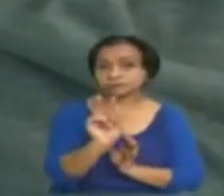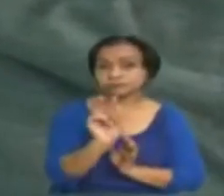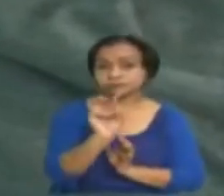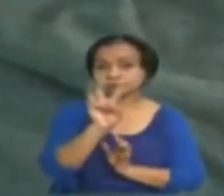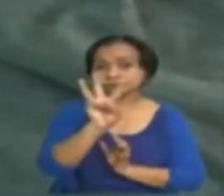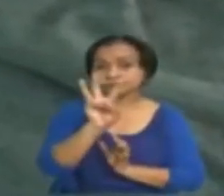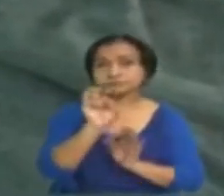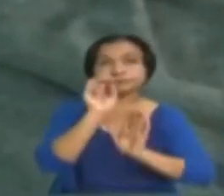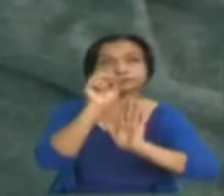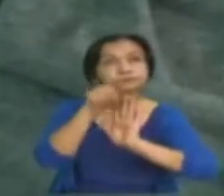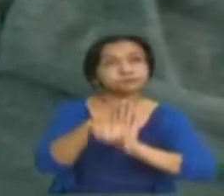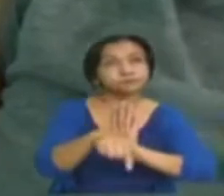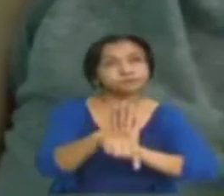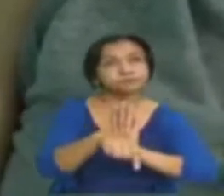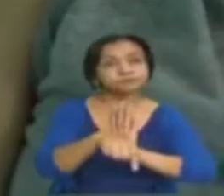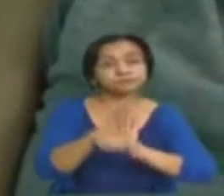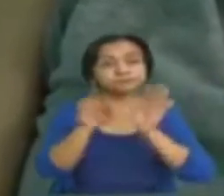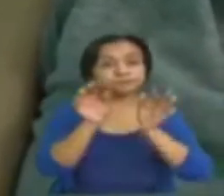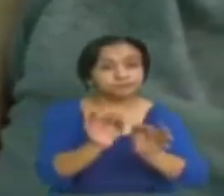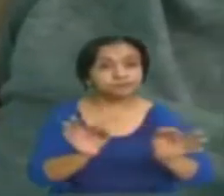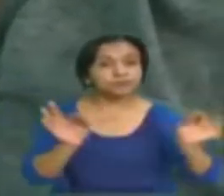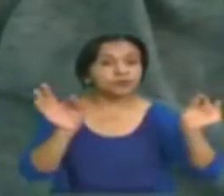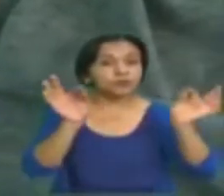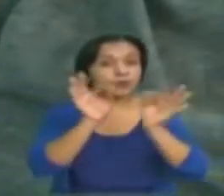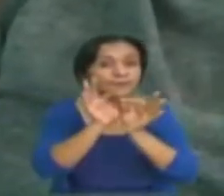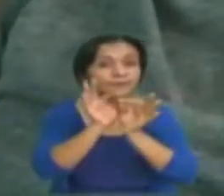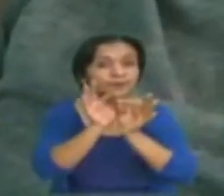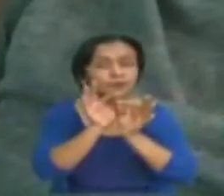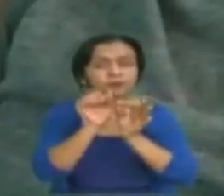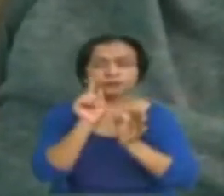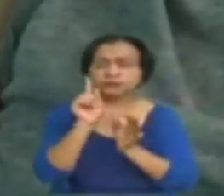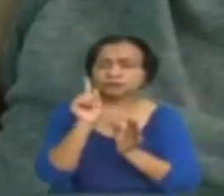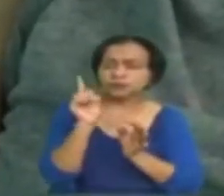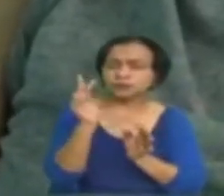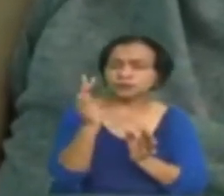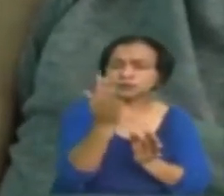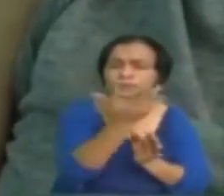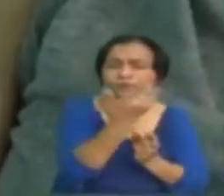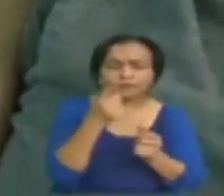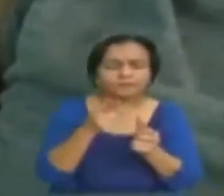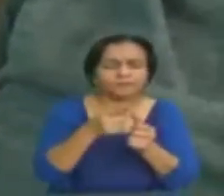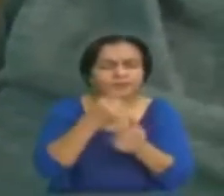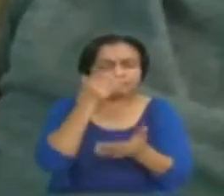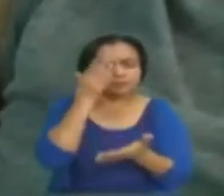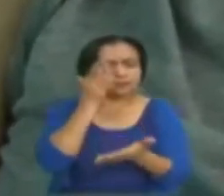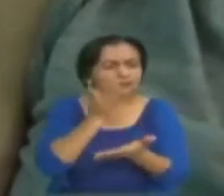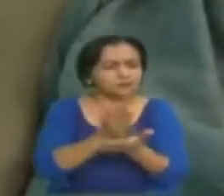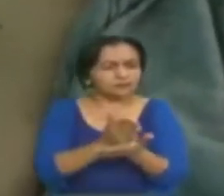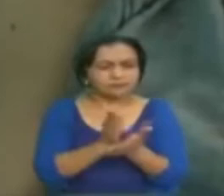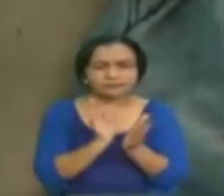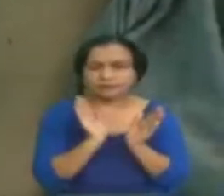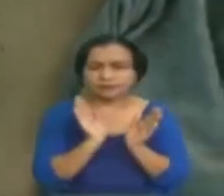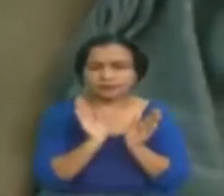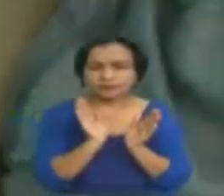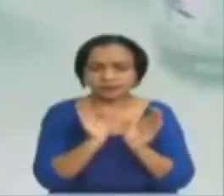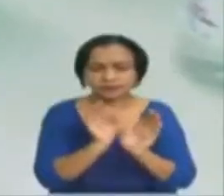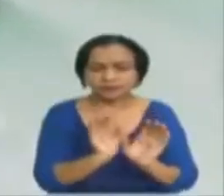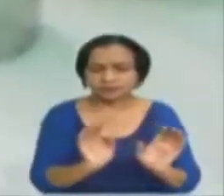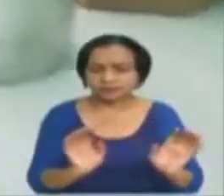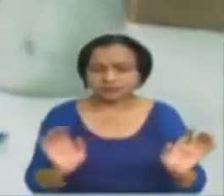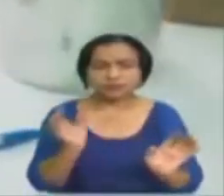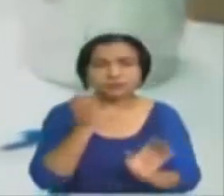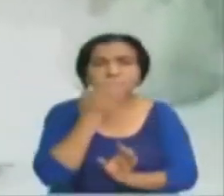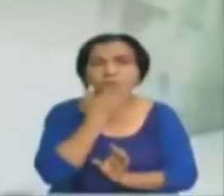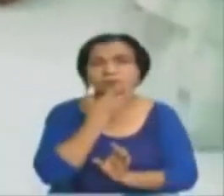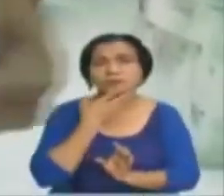esto en la mañana a las 8 y luego en Rivas, Altagracia, Isla de